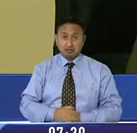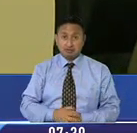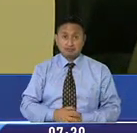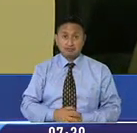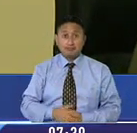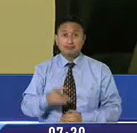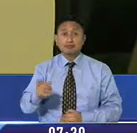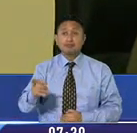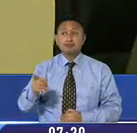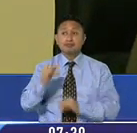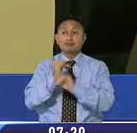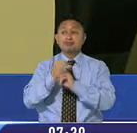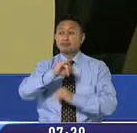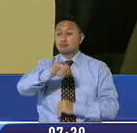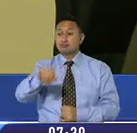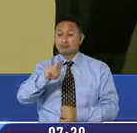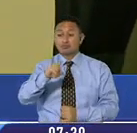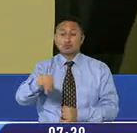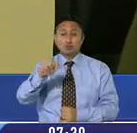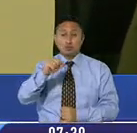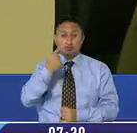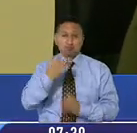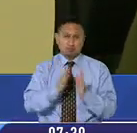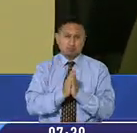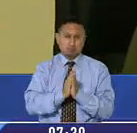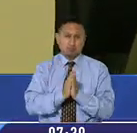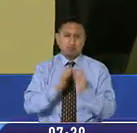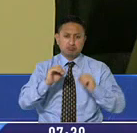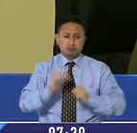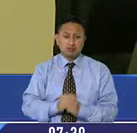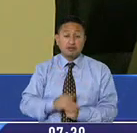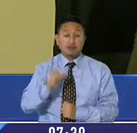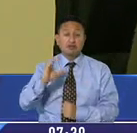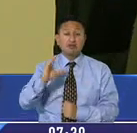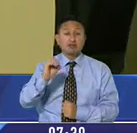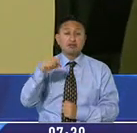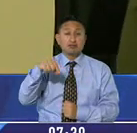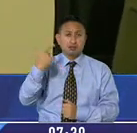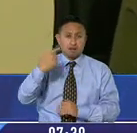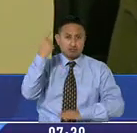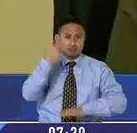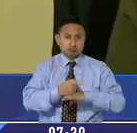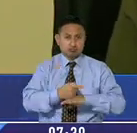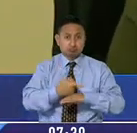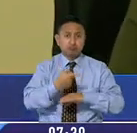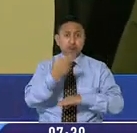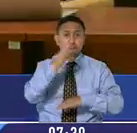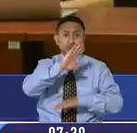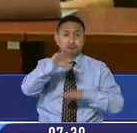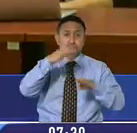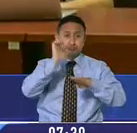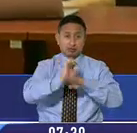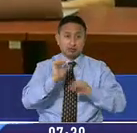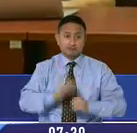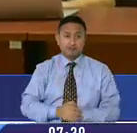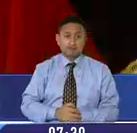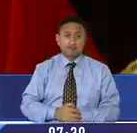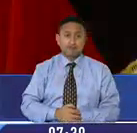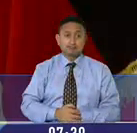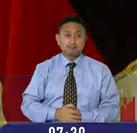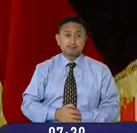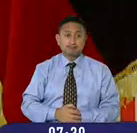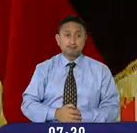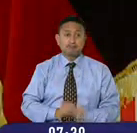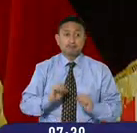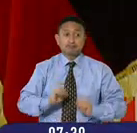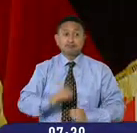pedido al ingeniero Juan Zapata que desde el COE Nacional se dicten medidas nacionales. La respuesta. Las decisiones que